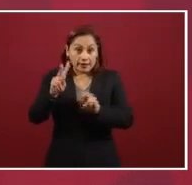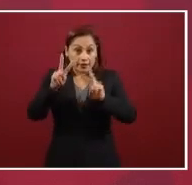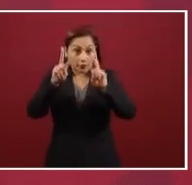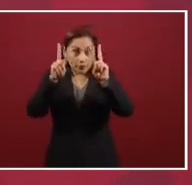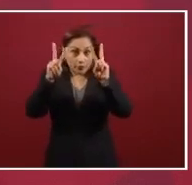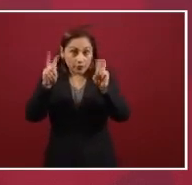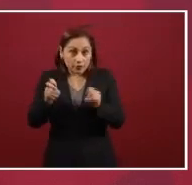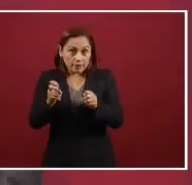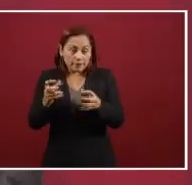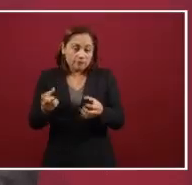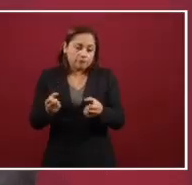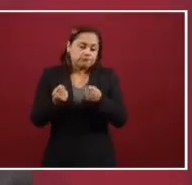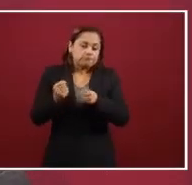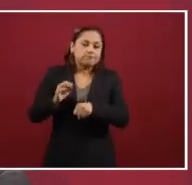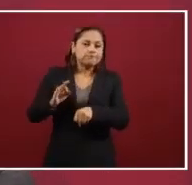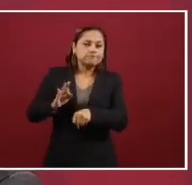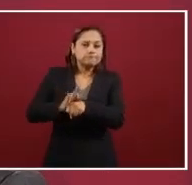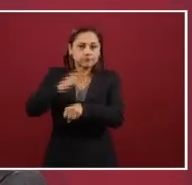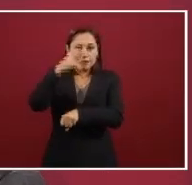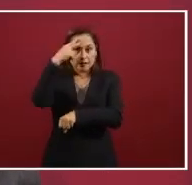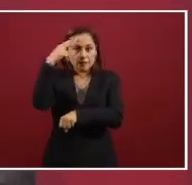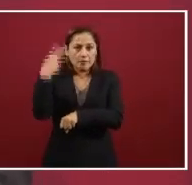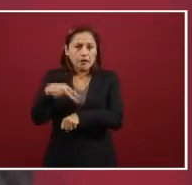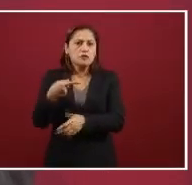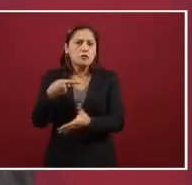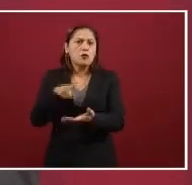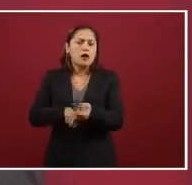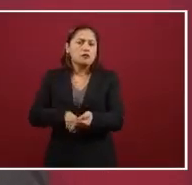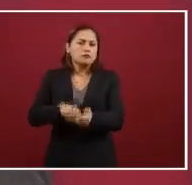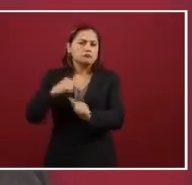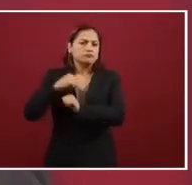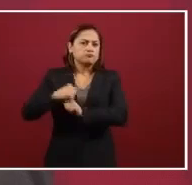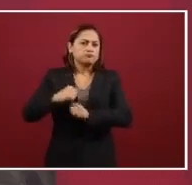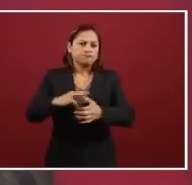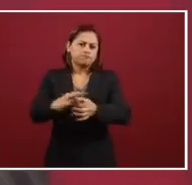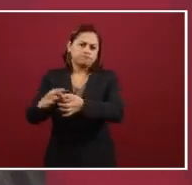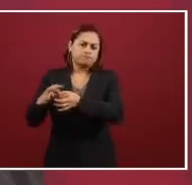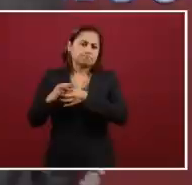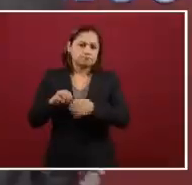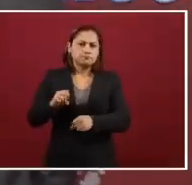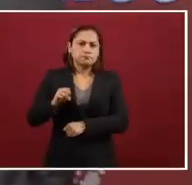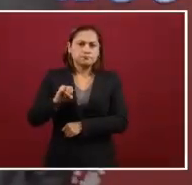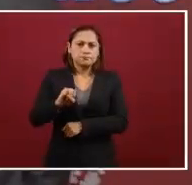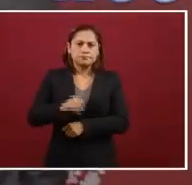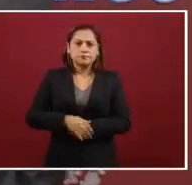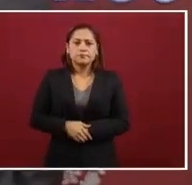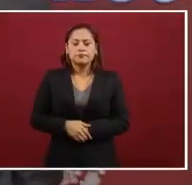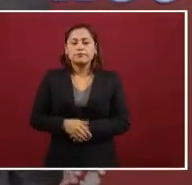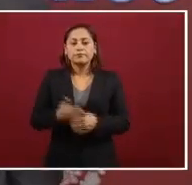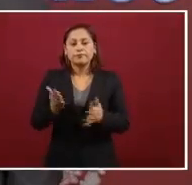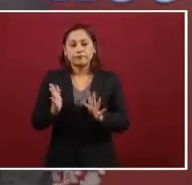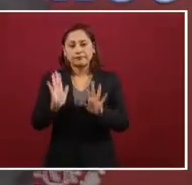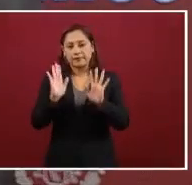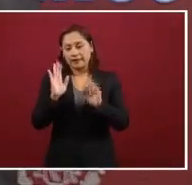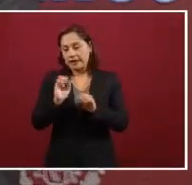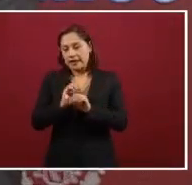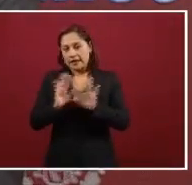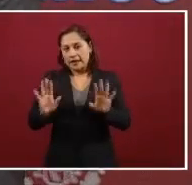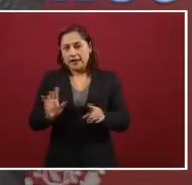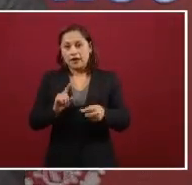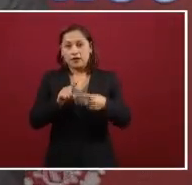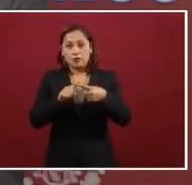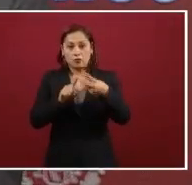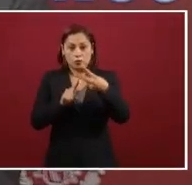nuestra democracia, tenemos unidad. Ahora, eso implica dos cosas. Primero, compartirles la información y